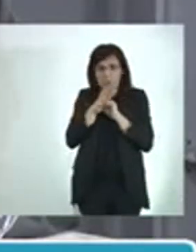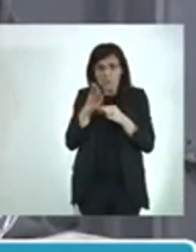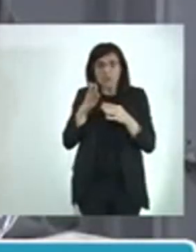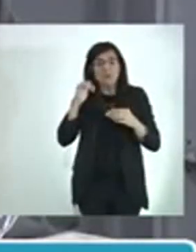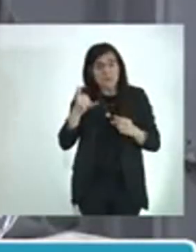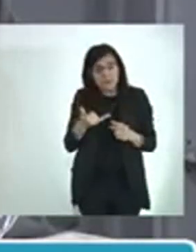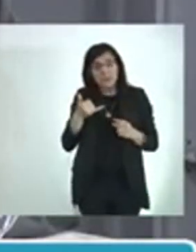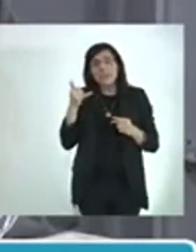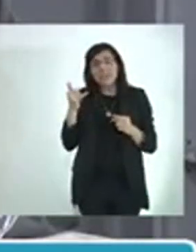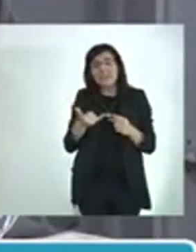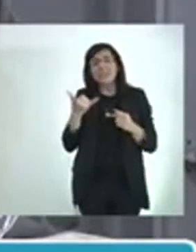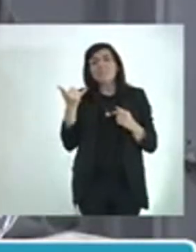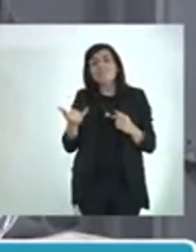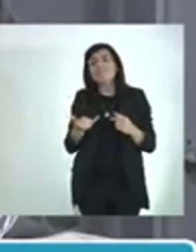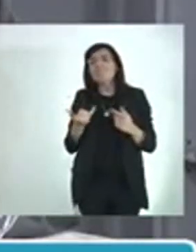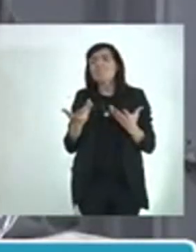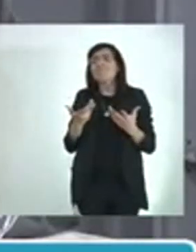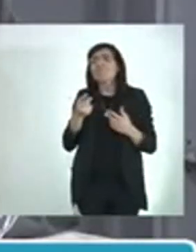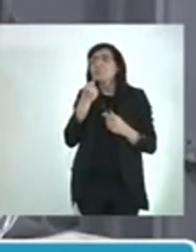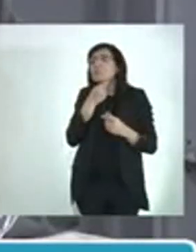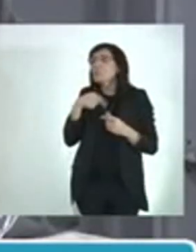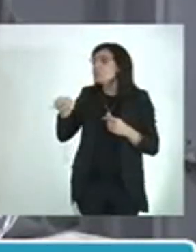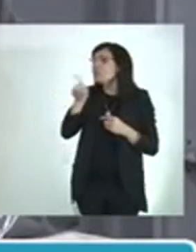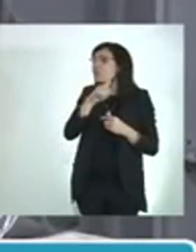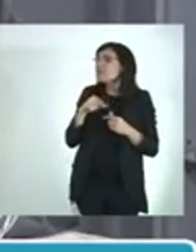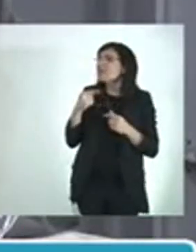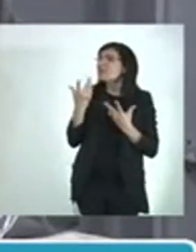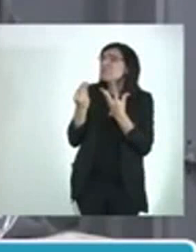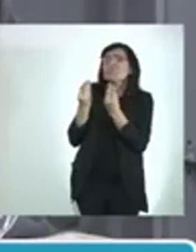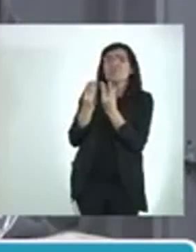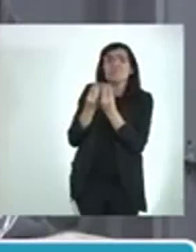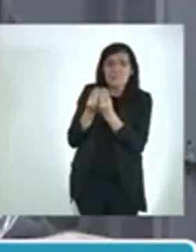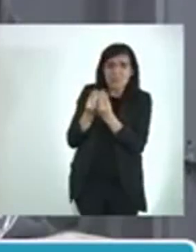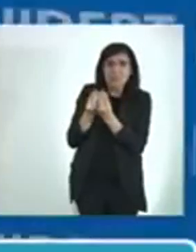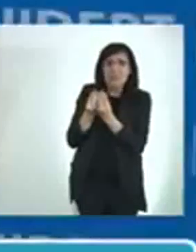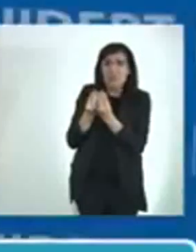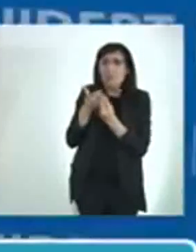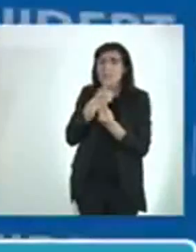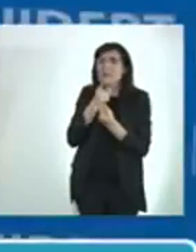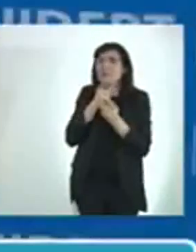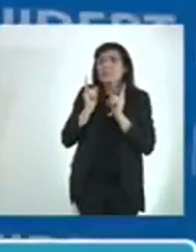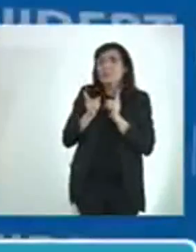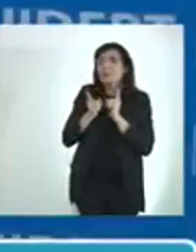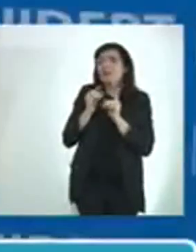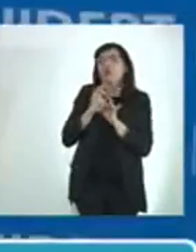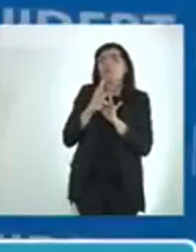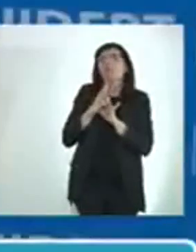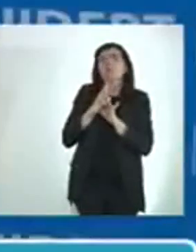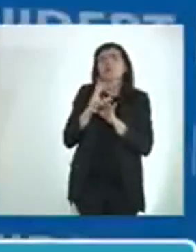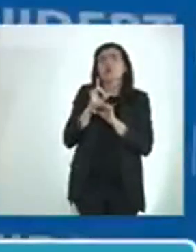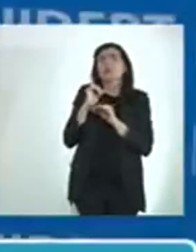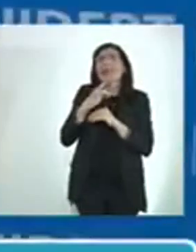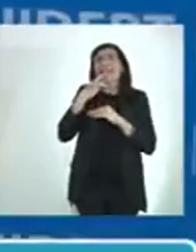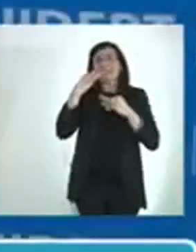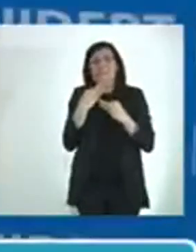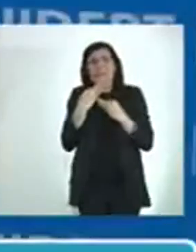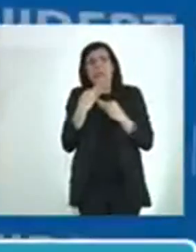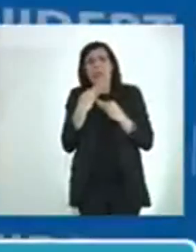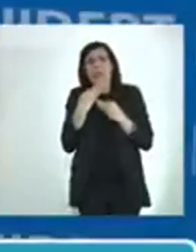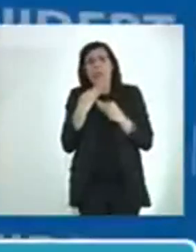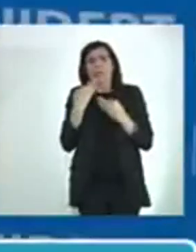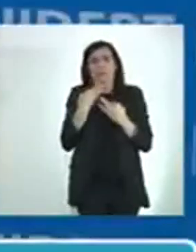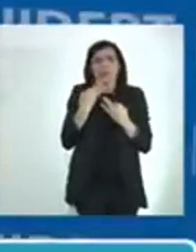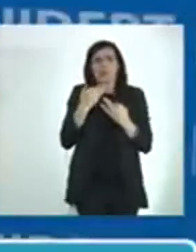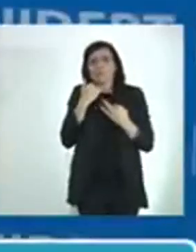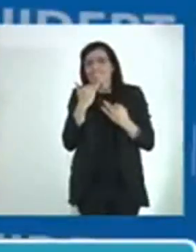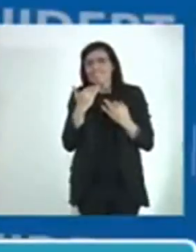por ahí algunas veces también podemos asociar el miedo como una inseguridad, ¿no? O sea, yo no me voy a poner a hablar de un tema del que no esté totalmente, porque aparte